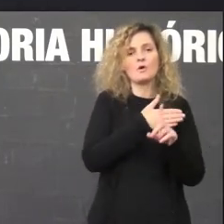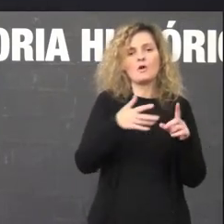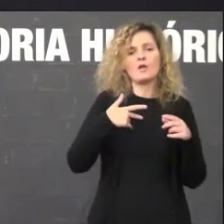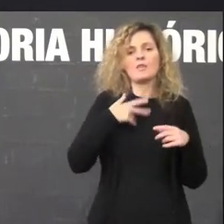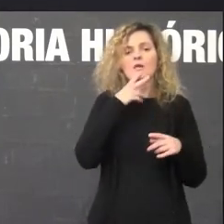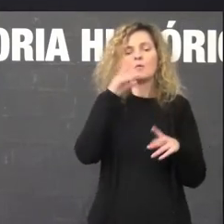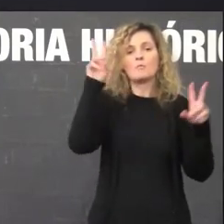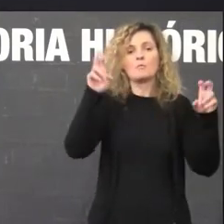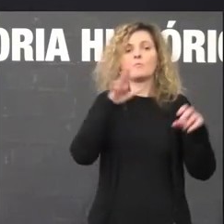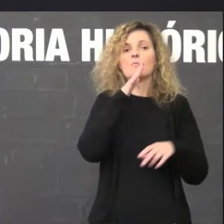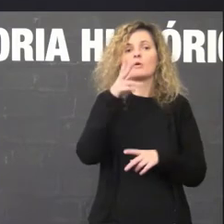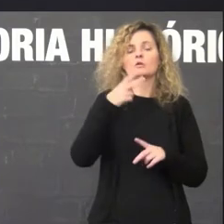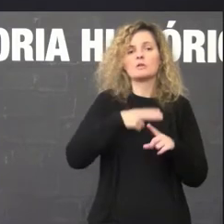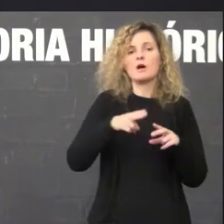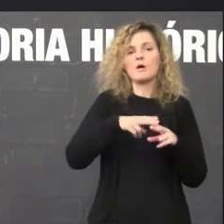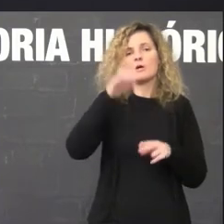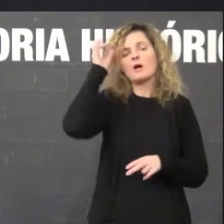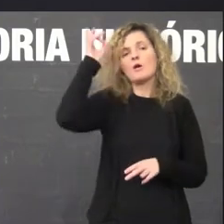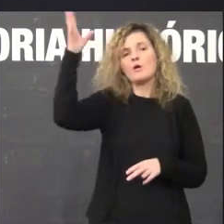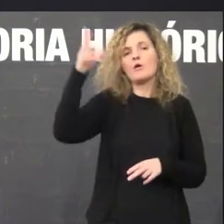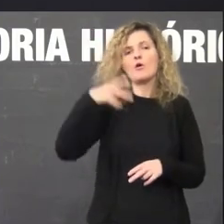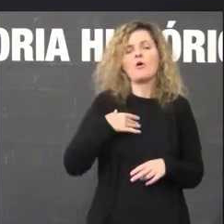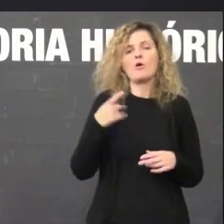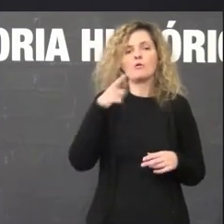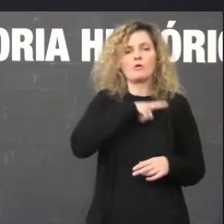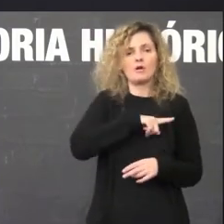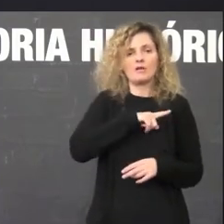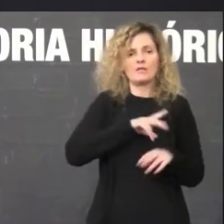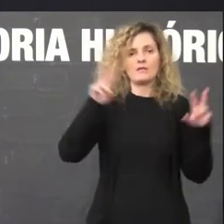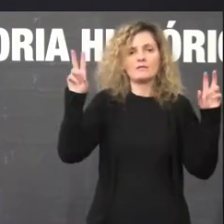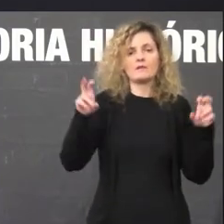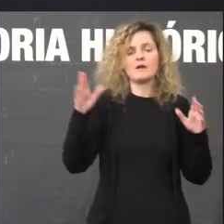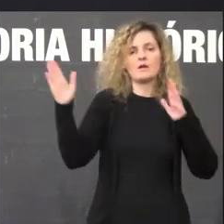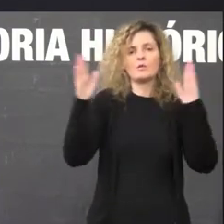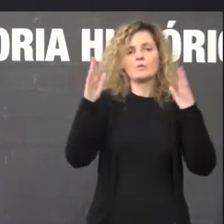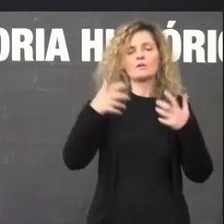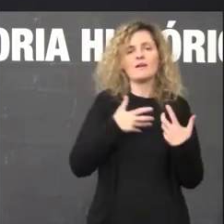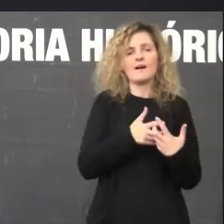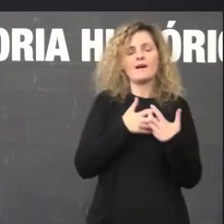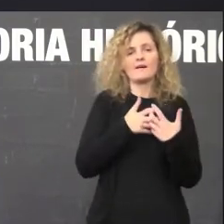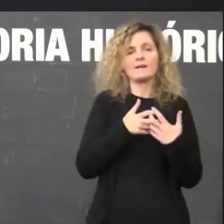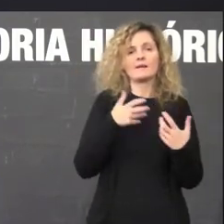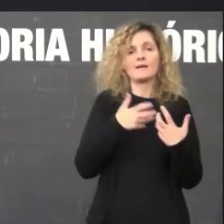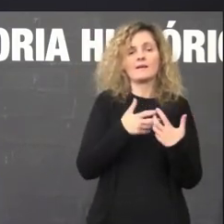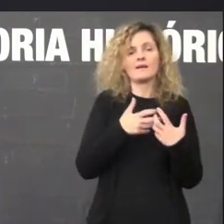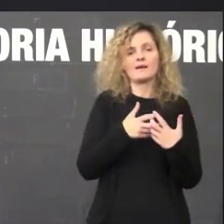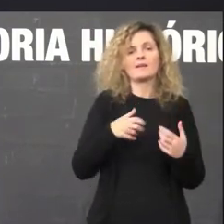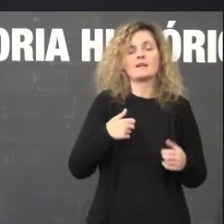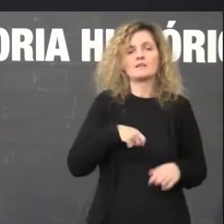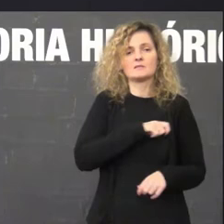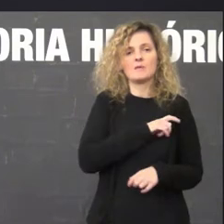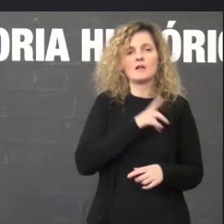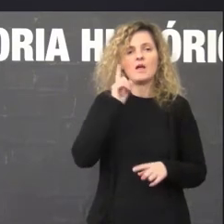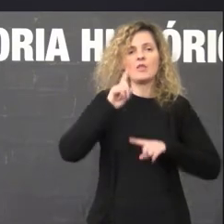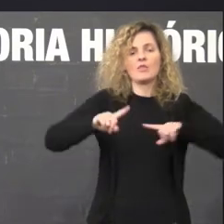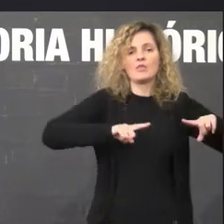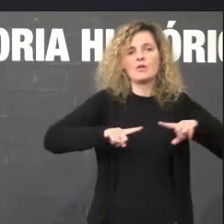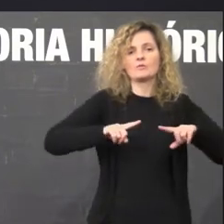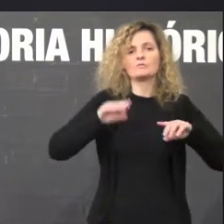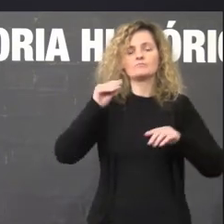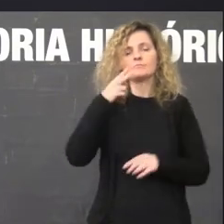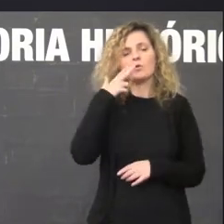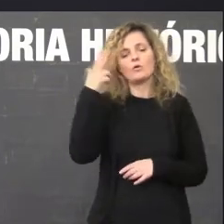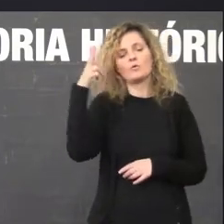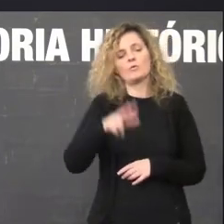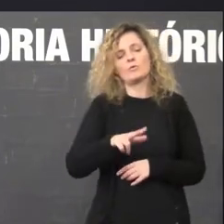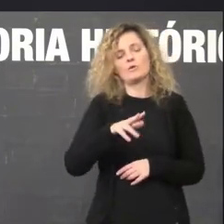razóns políticas, ideolóxicas ou de conciencia durante a Guerra de España, a dictadura e o seu